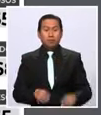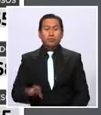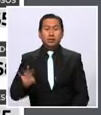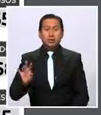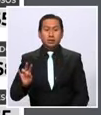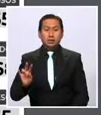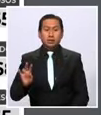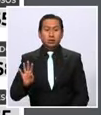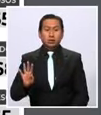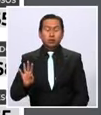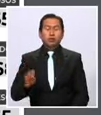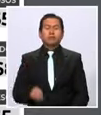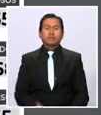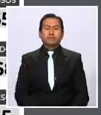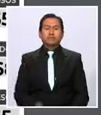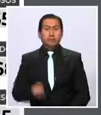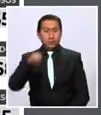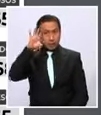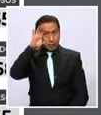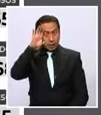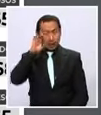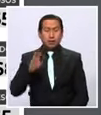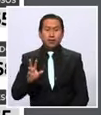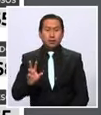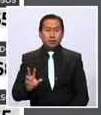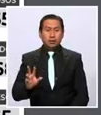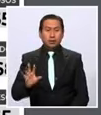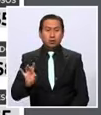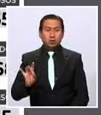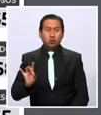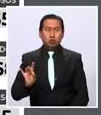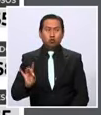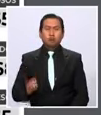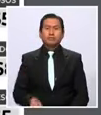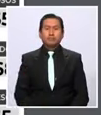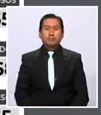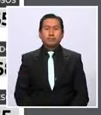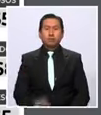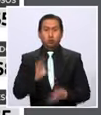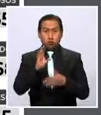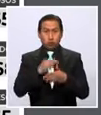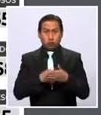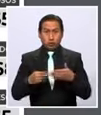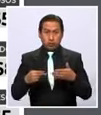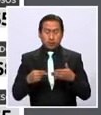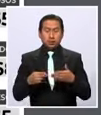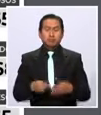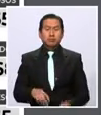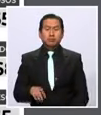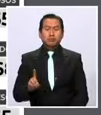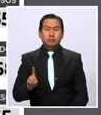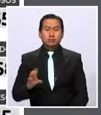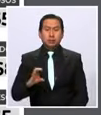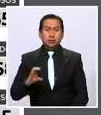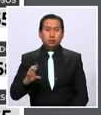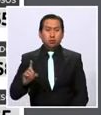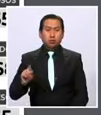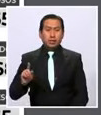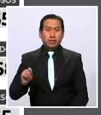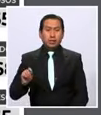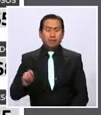74 tarija 38 chuquisaca 120